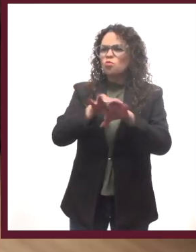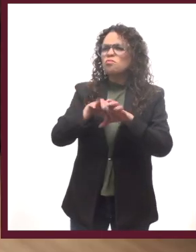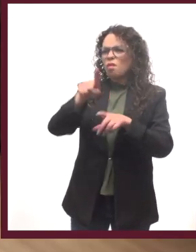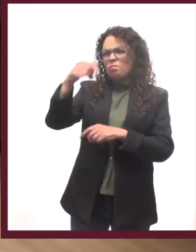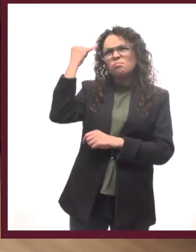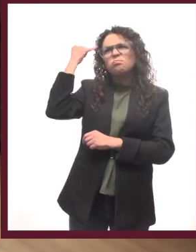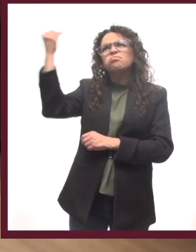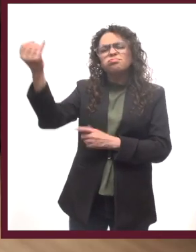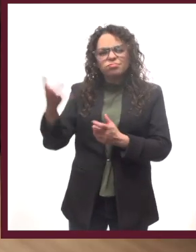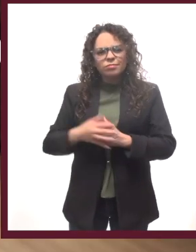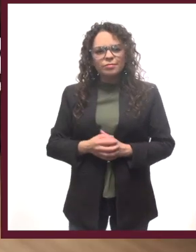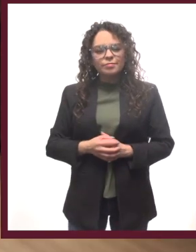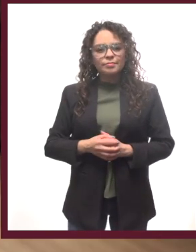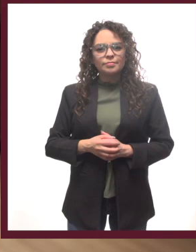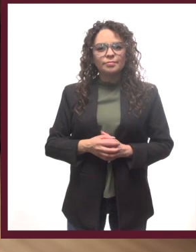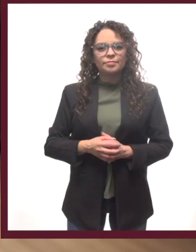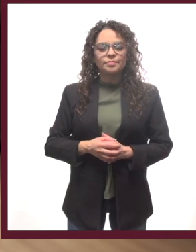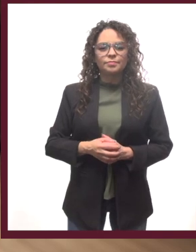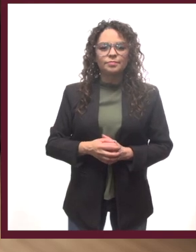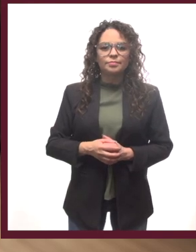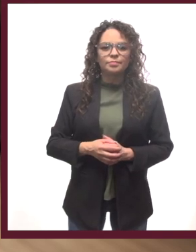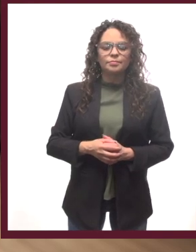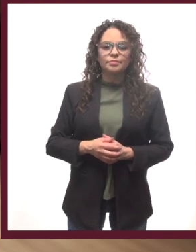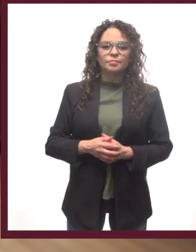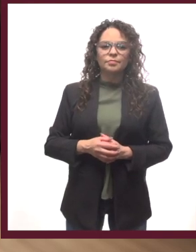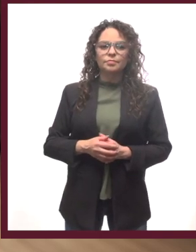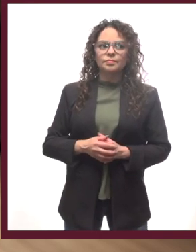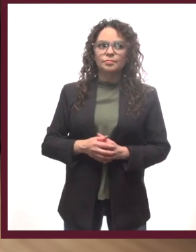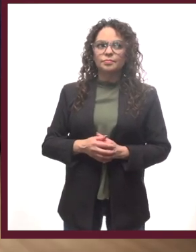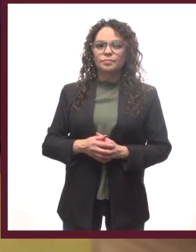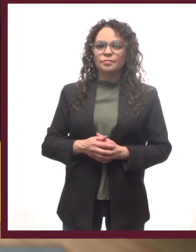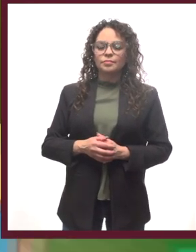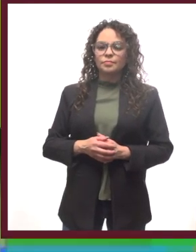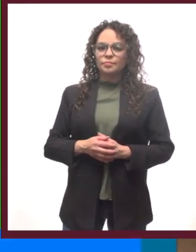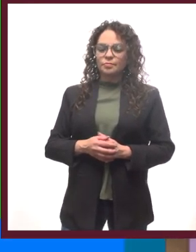gusta. ¿Tú cómo lo visualizarías?